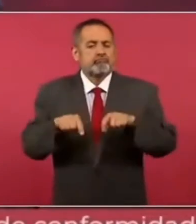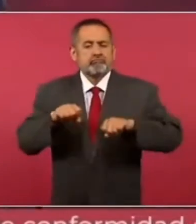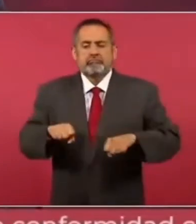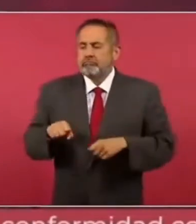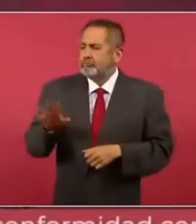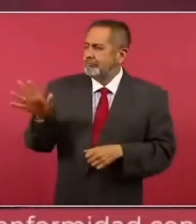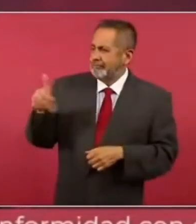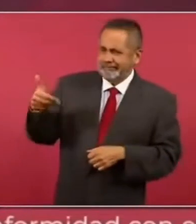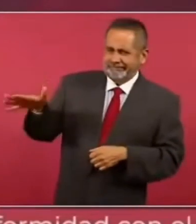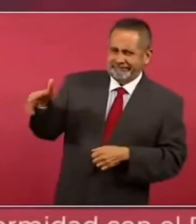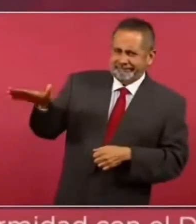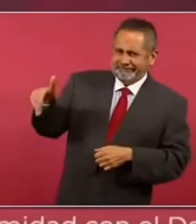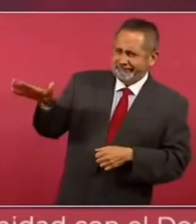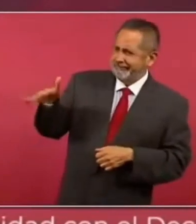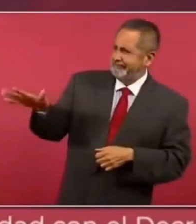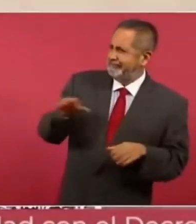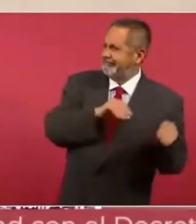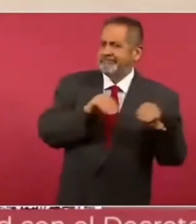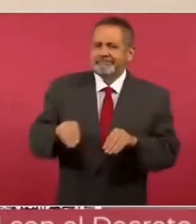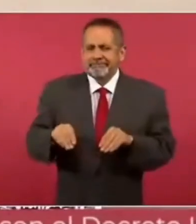ahuequemos el ala.